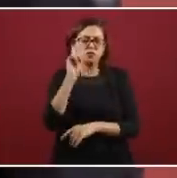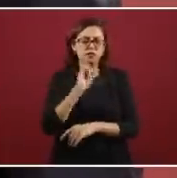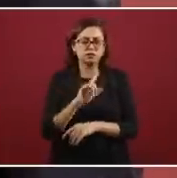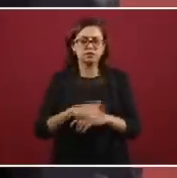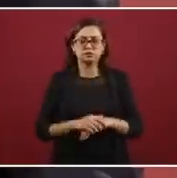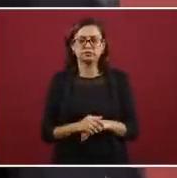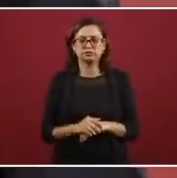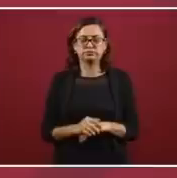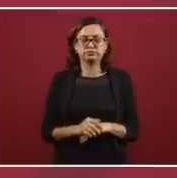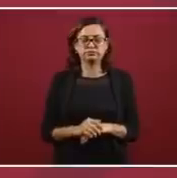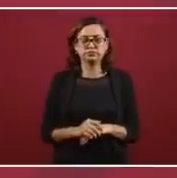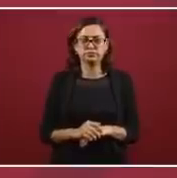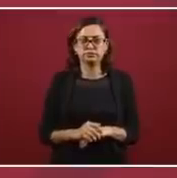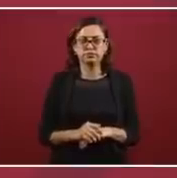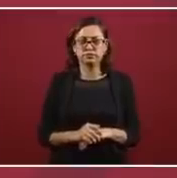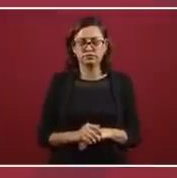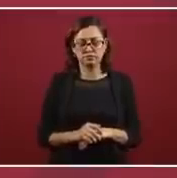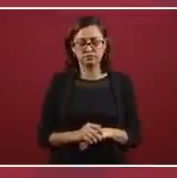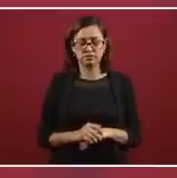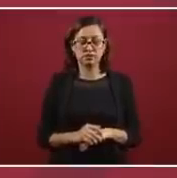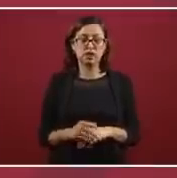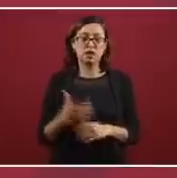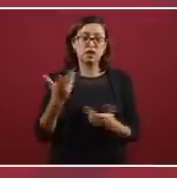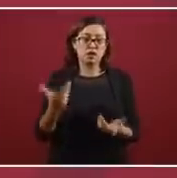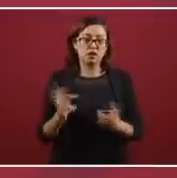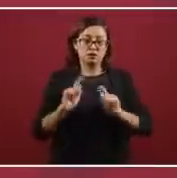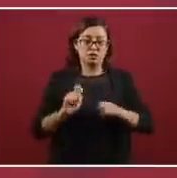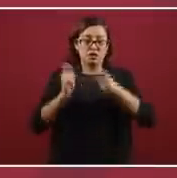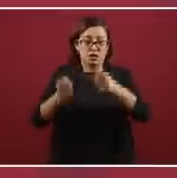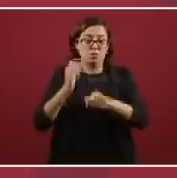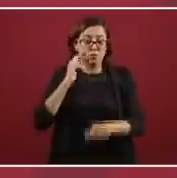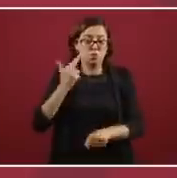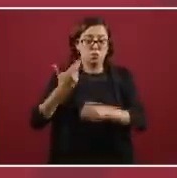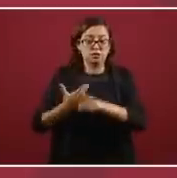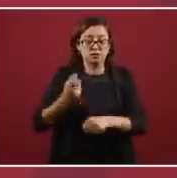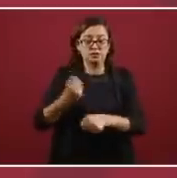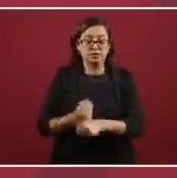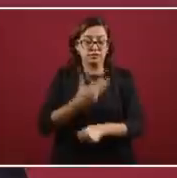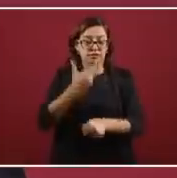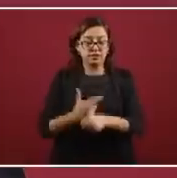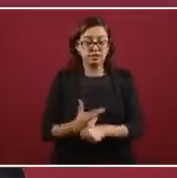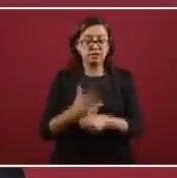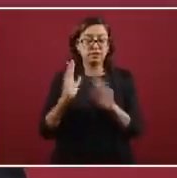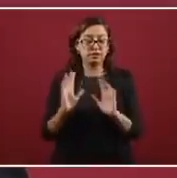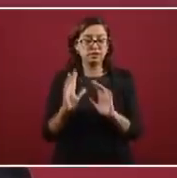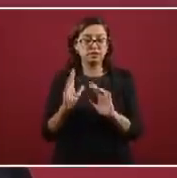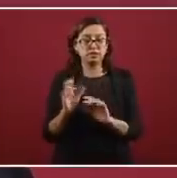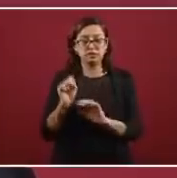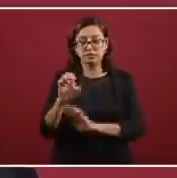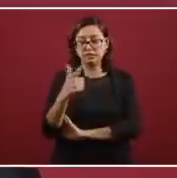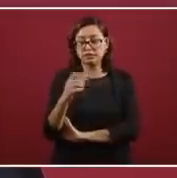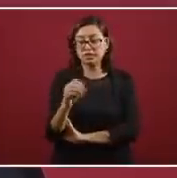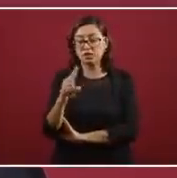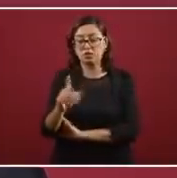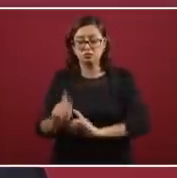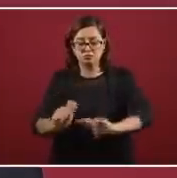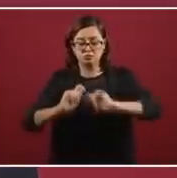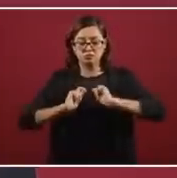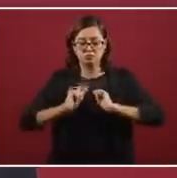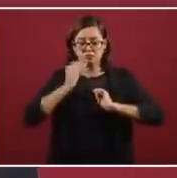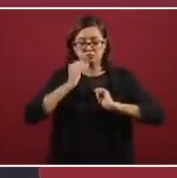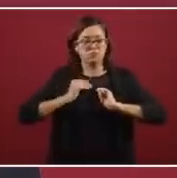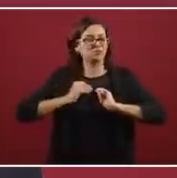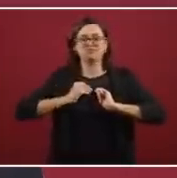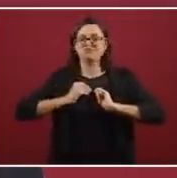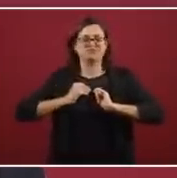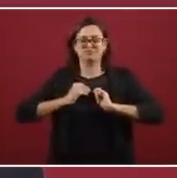lo hace por ser la responsable, la titular de Gobernación, sino lo hace